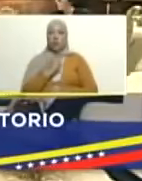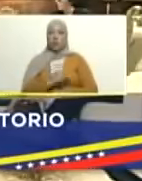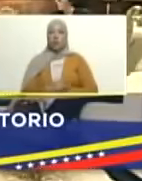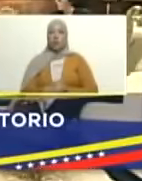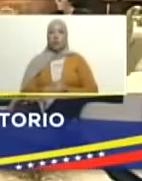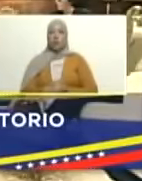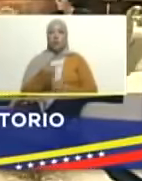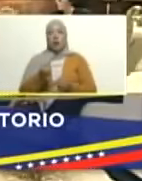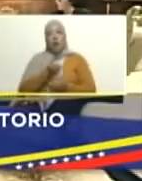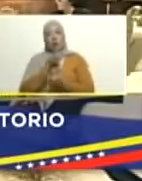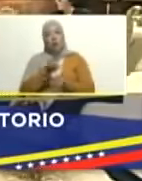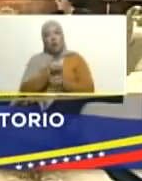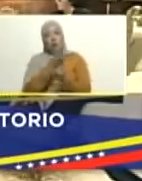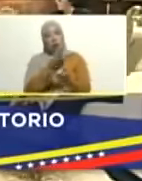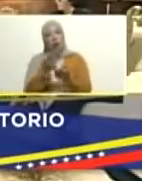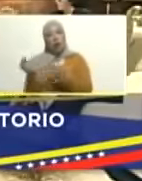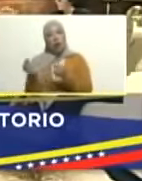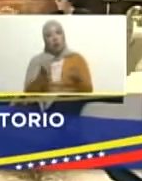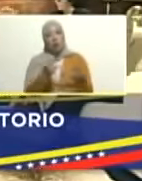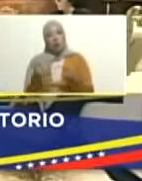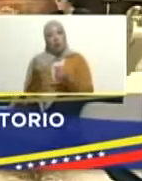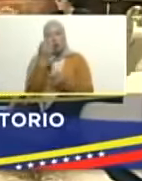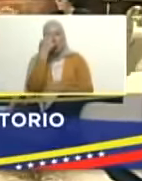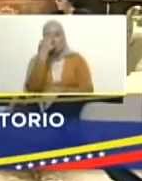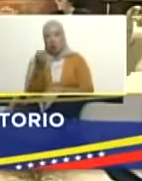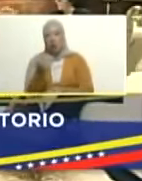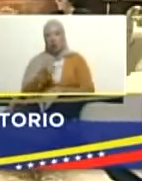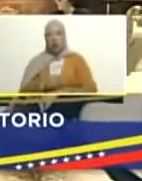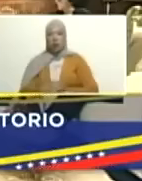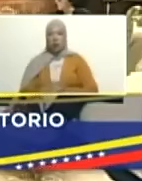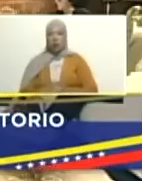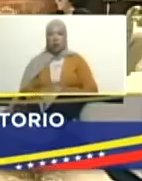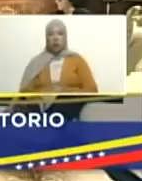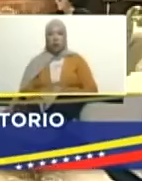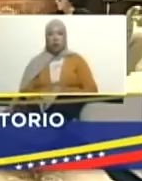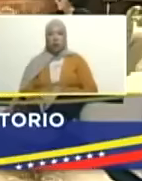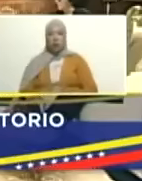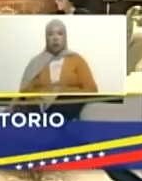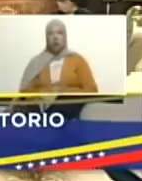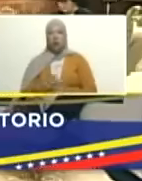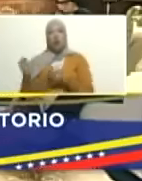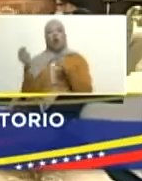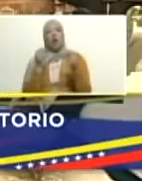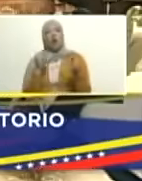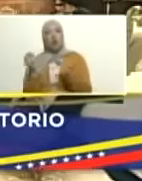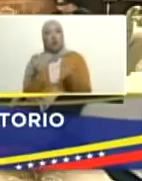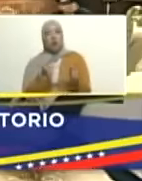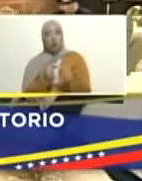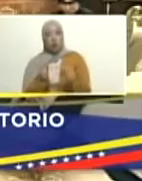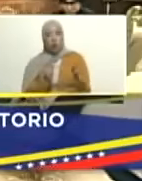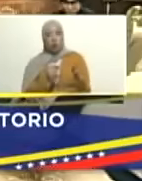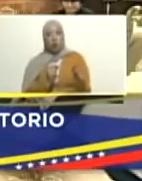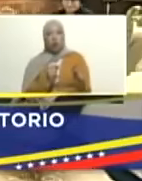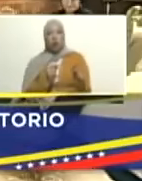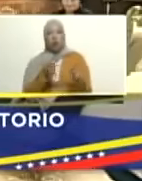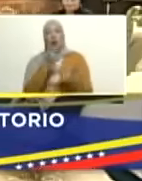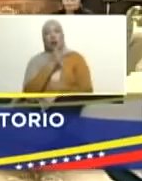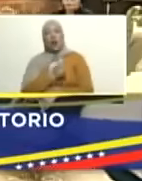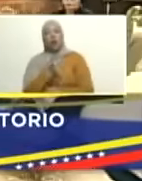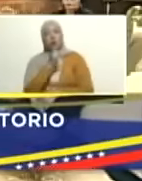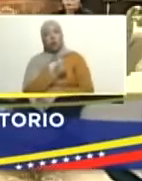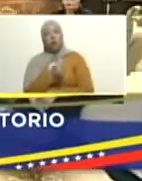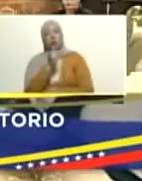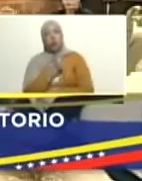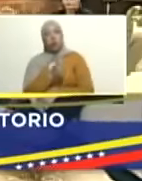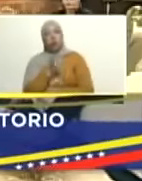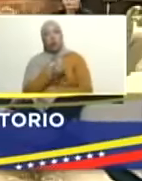El diálogo, el entendimiento, la conversación, la tolerancia,